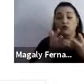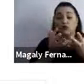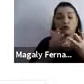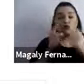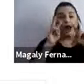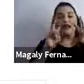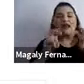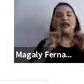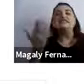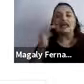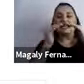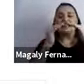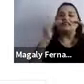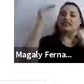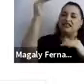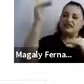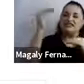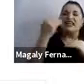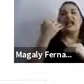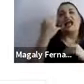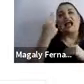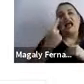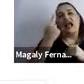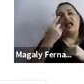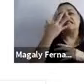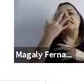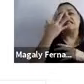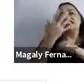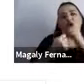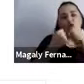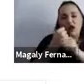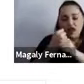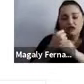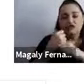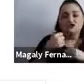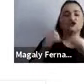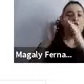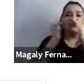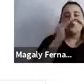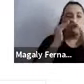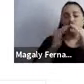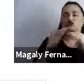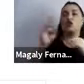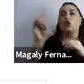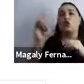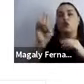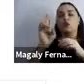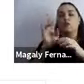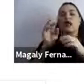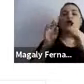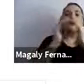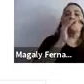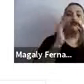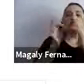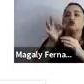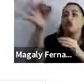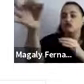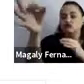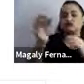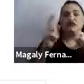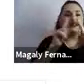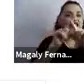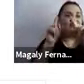desigualdades entre quintiles, entre población urbana o población rural, entre